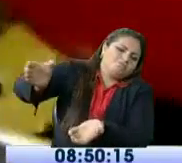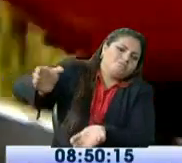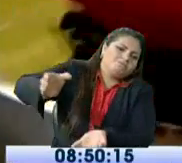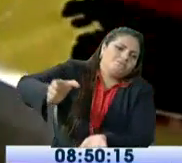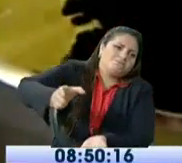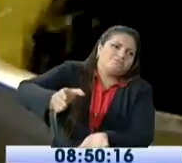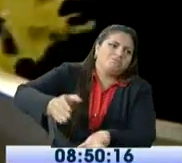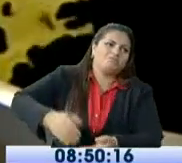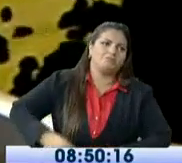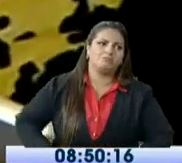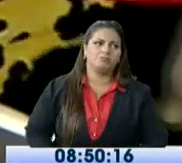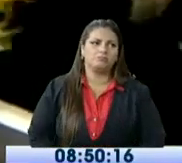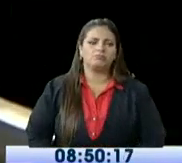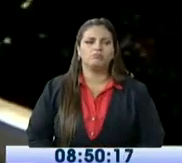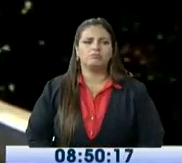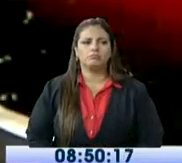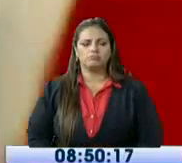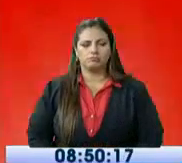frutos secos.